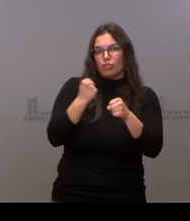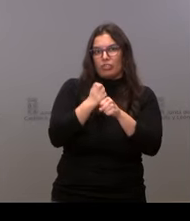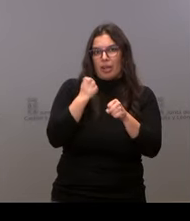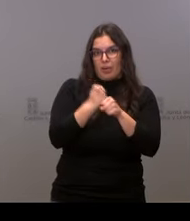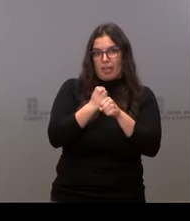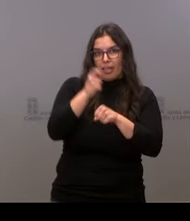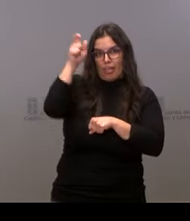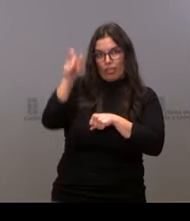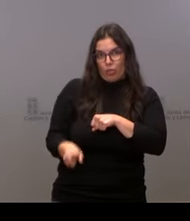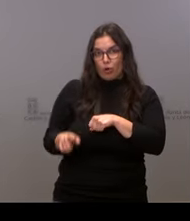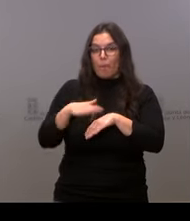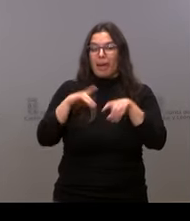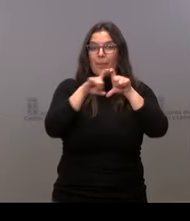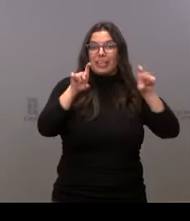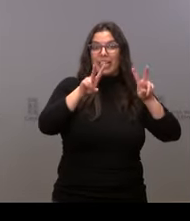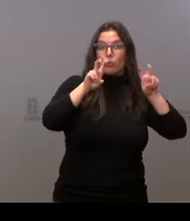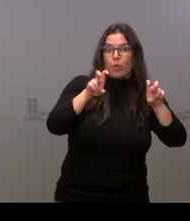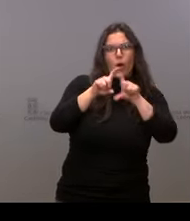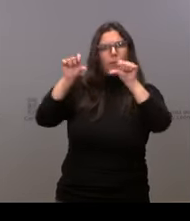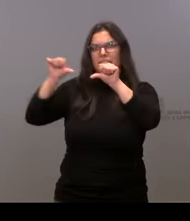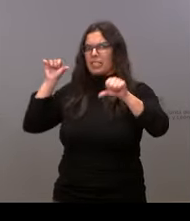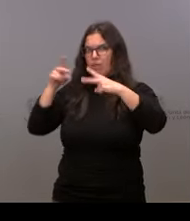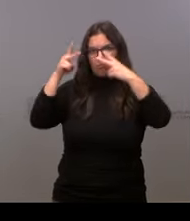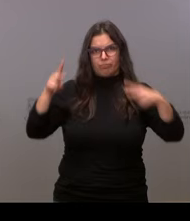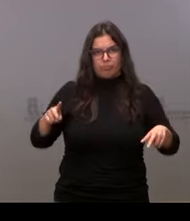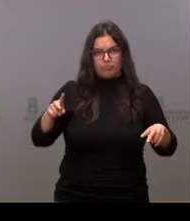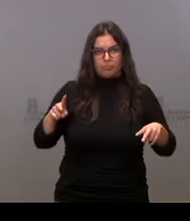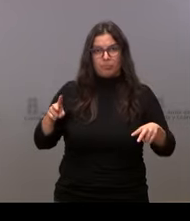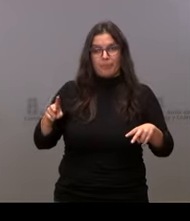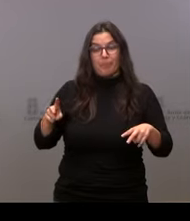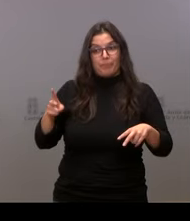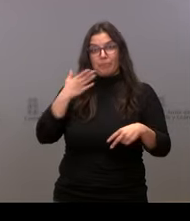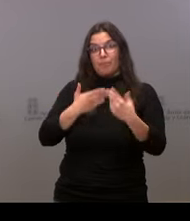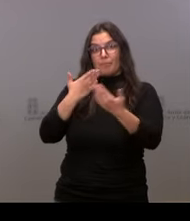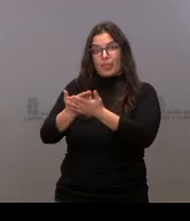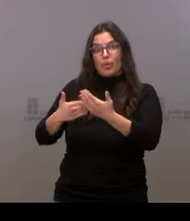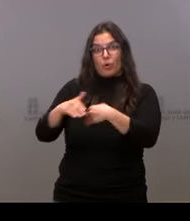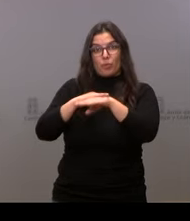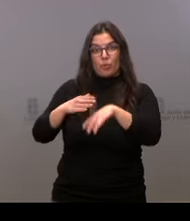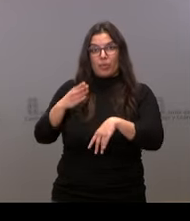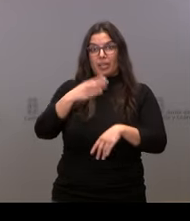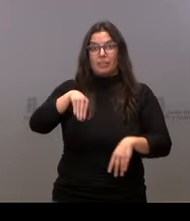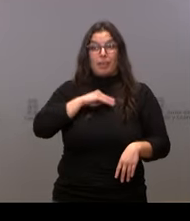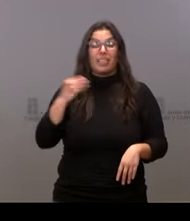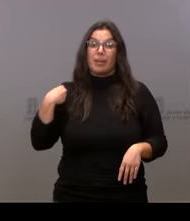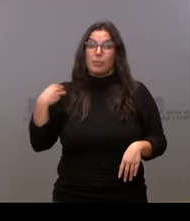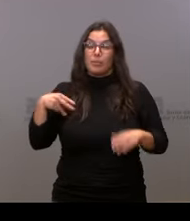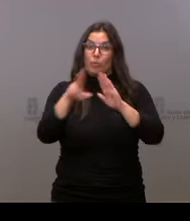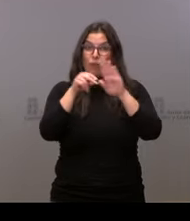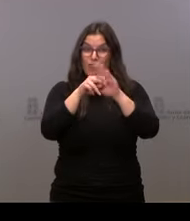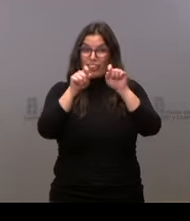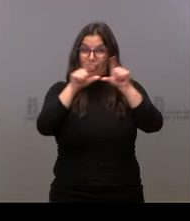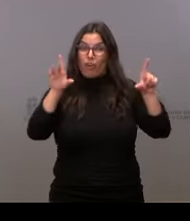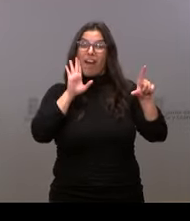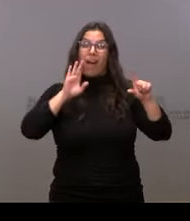pero también para las empresas existentes en la provincia de soria esto en el vídeo que se ha presentado salen las imágenes